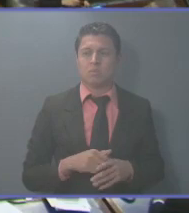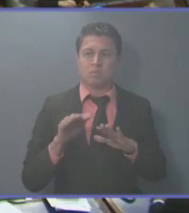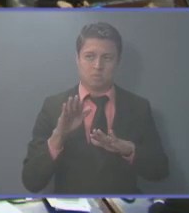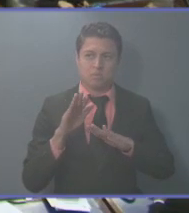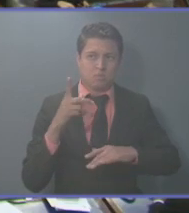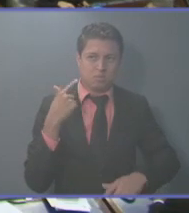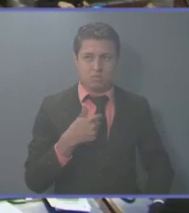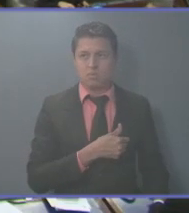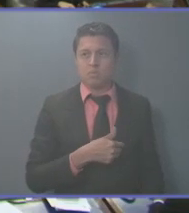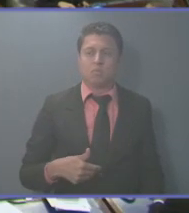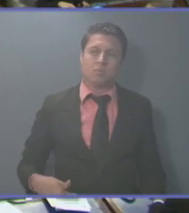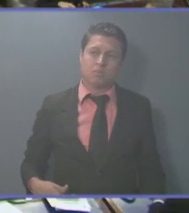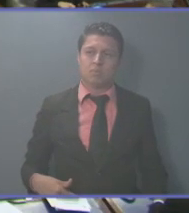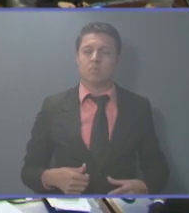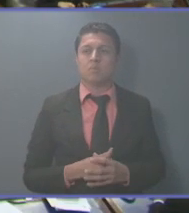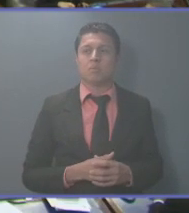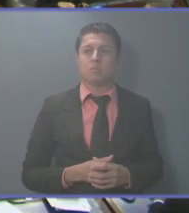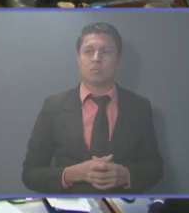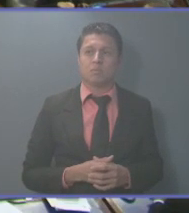Gracias, presidente.